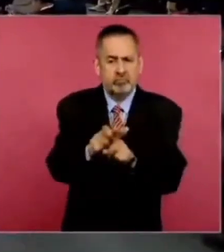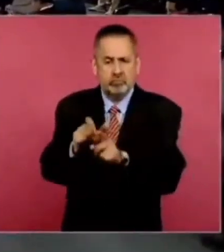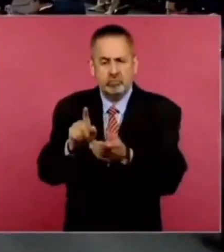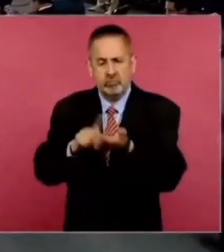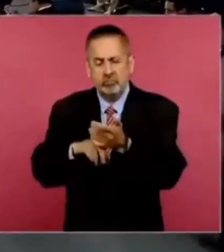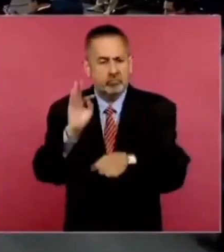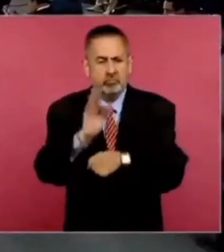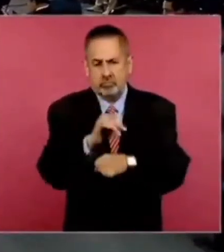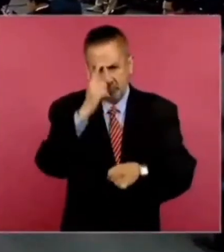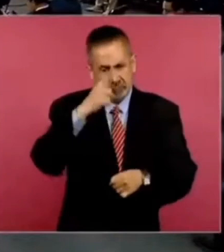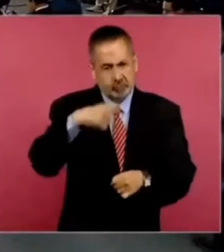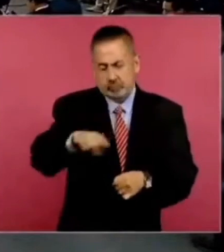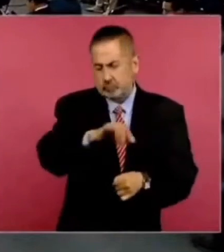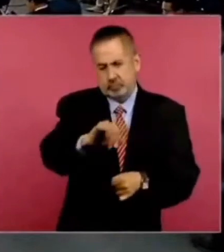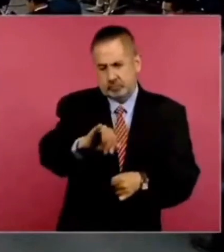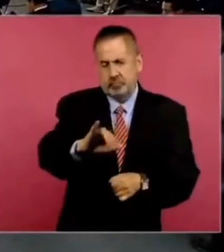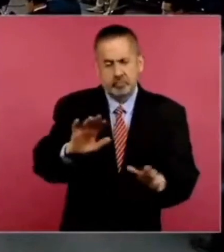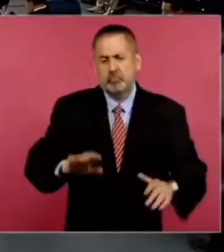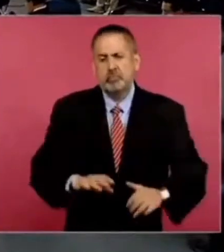su protección.